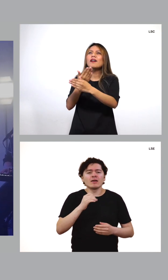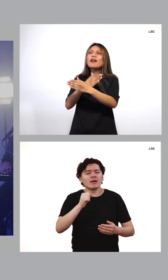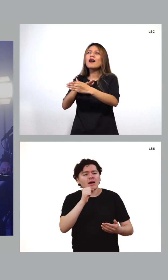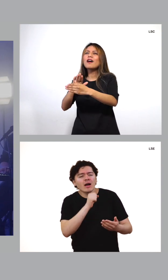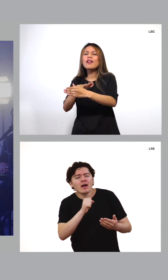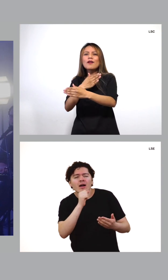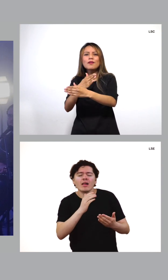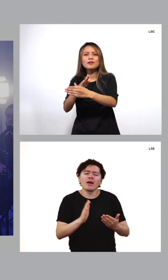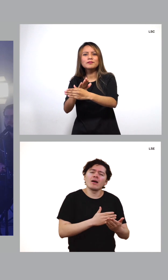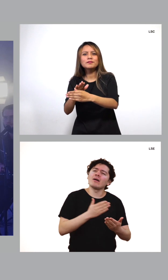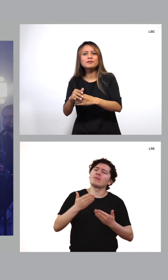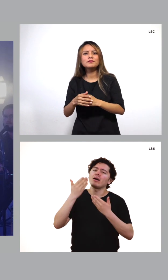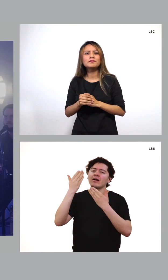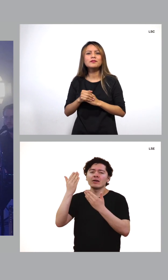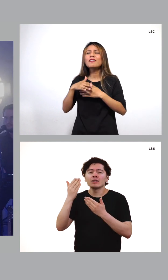sus beneficios.